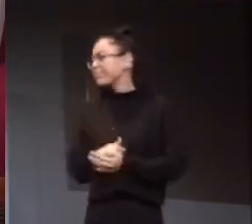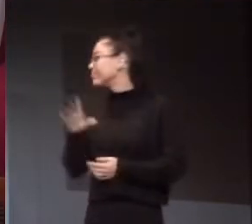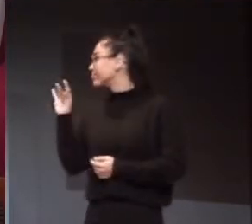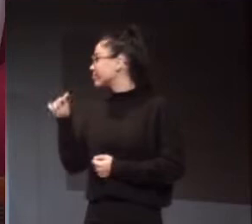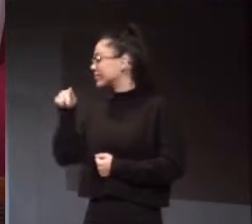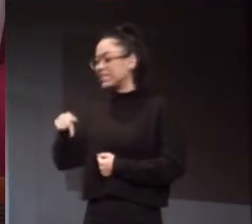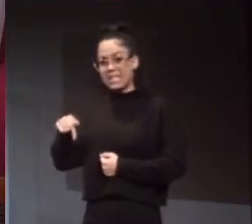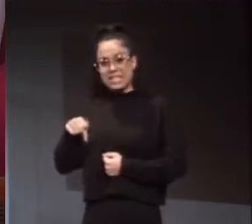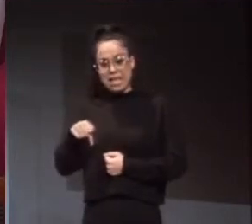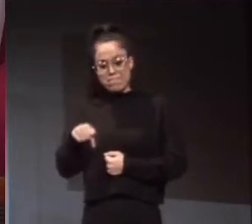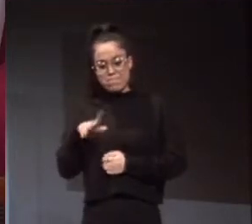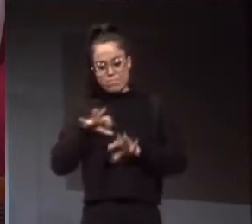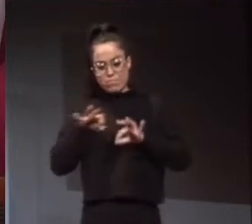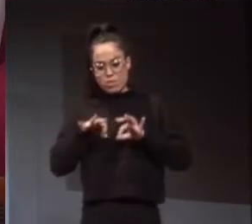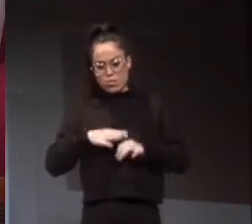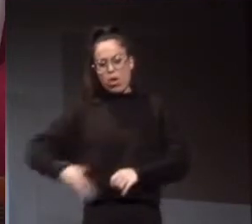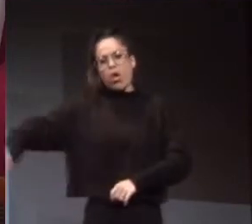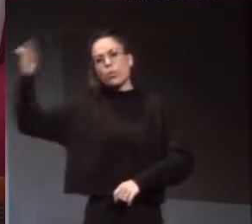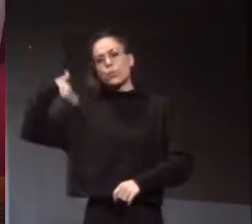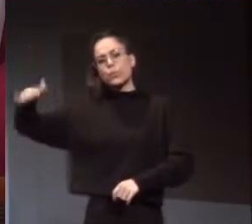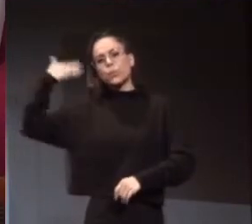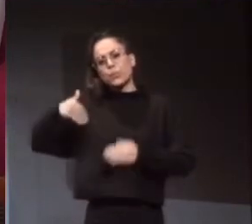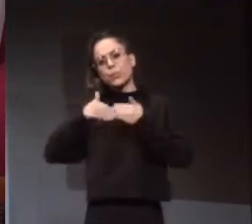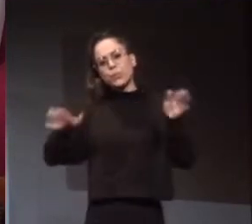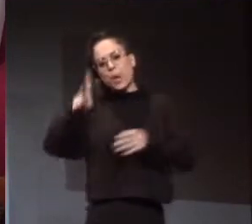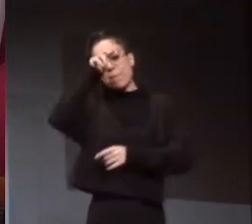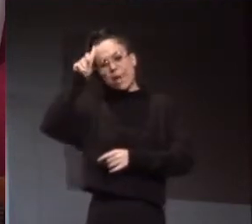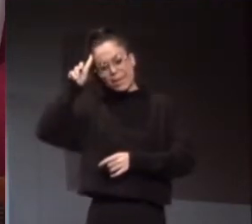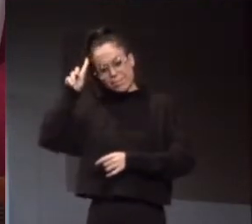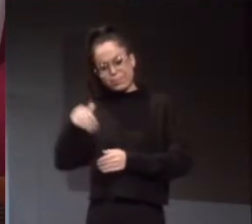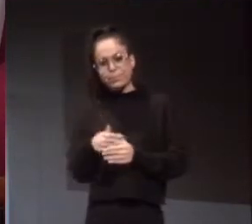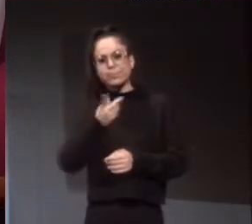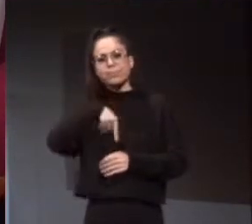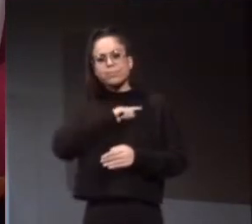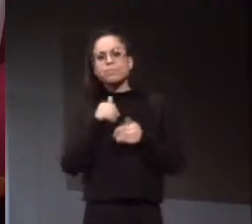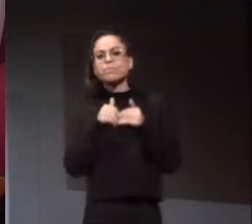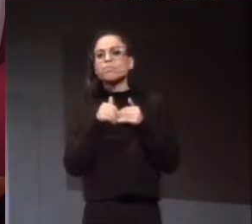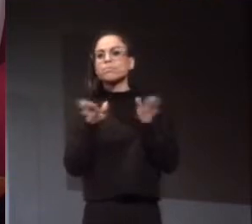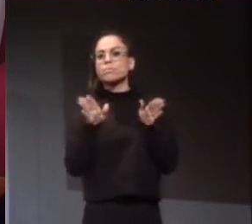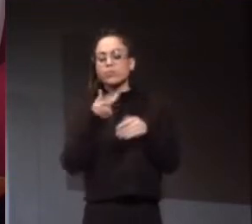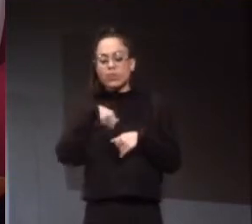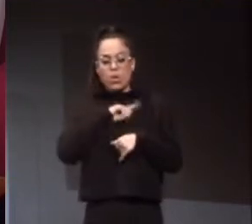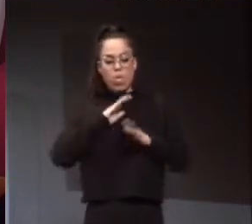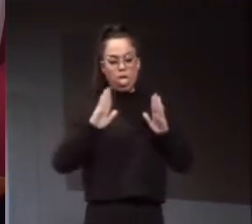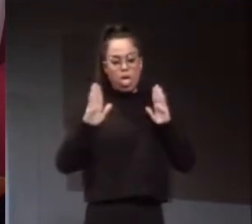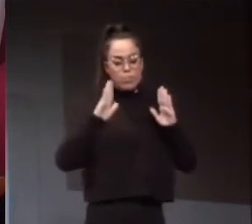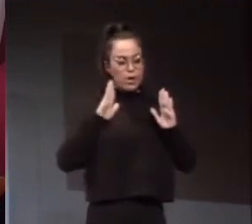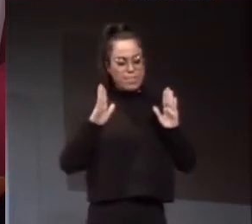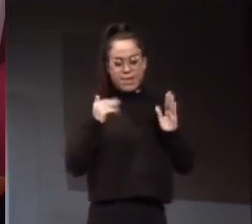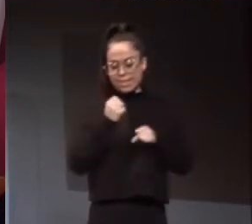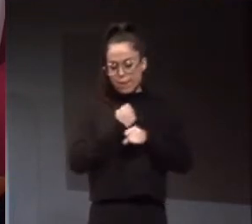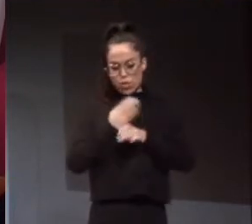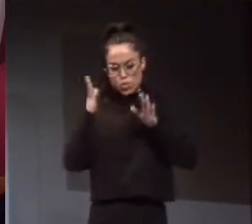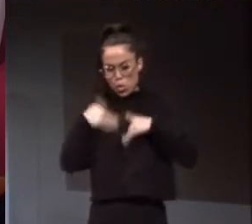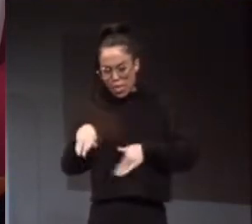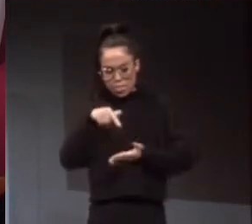estrenó hace mucho tiempo en madrid de hecho de aquella época en que no tenía trabajo y si muchas deudas surgió